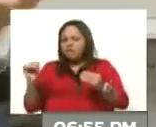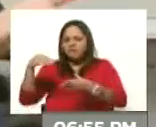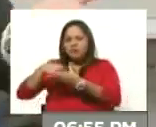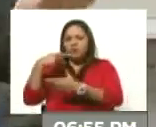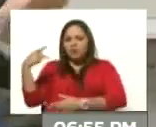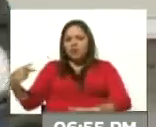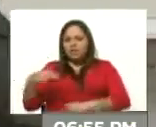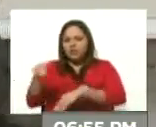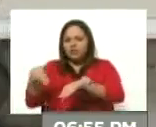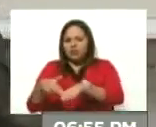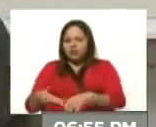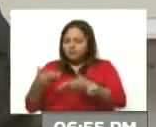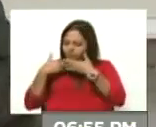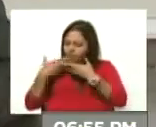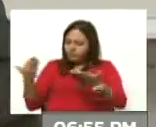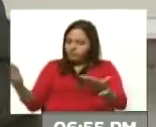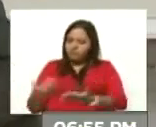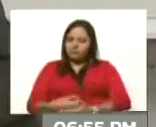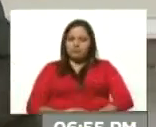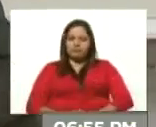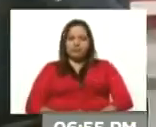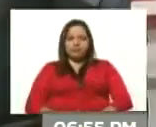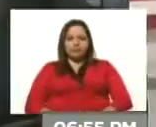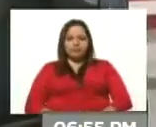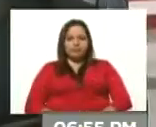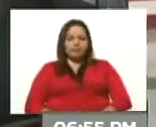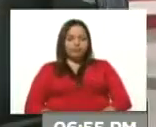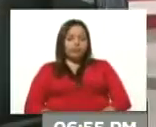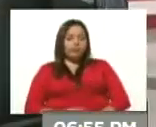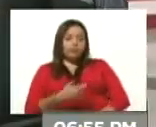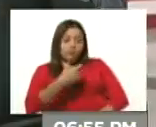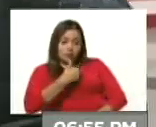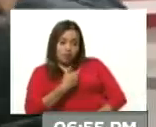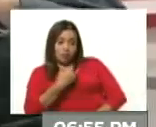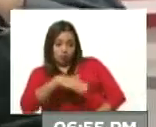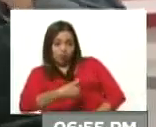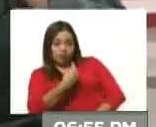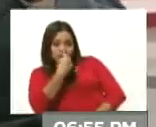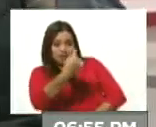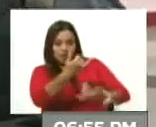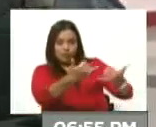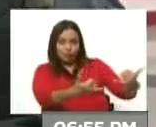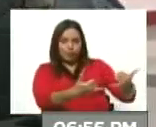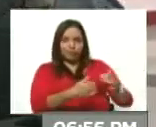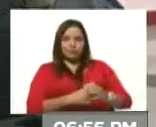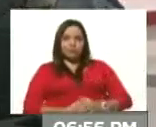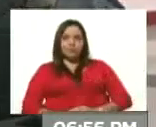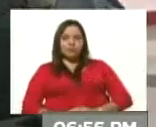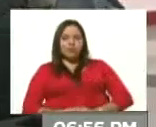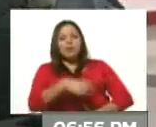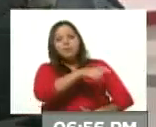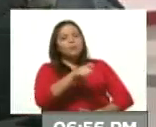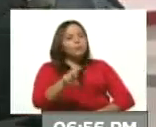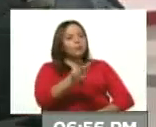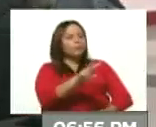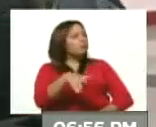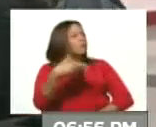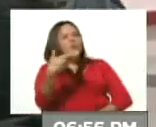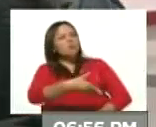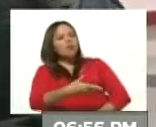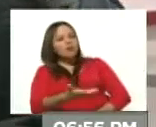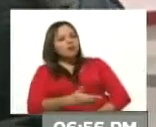las cámaras son suyas lo único que podría decirle en este momento a los venezolanos que